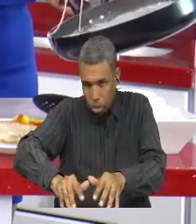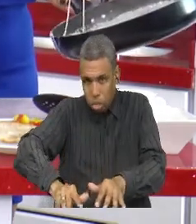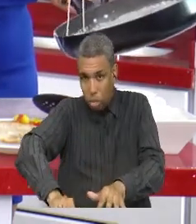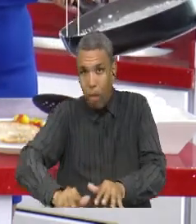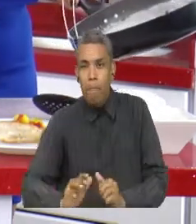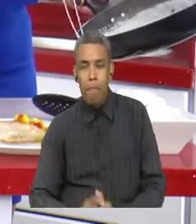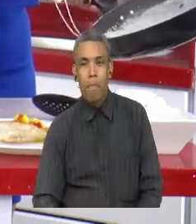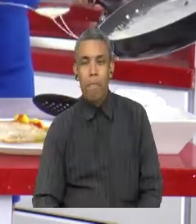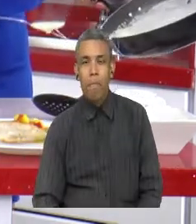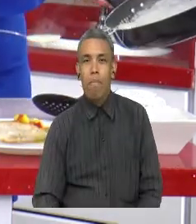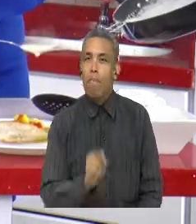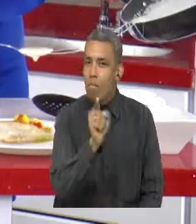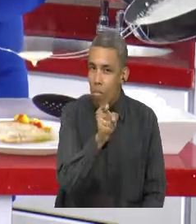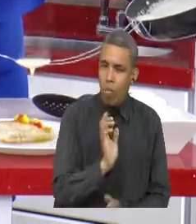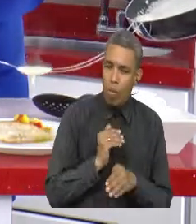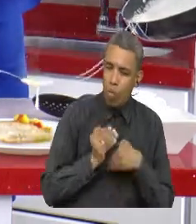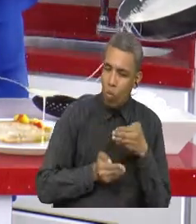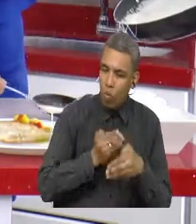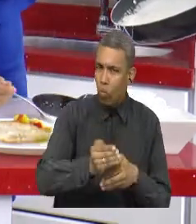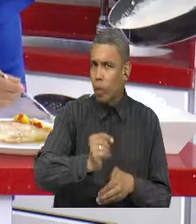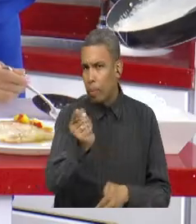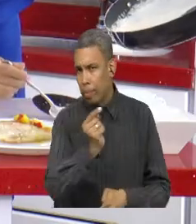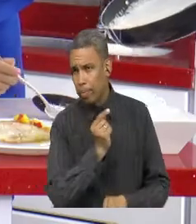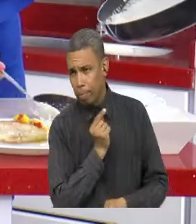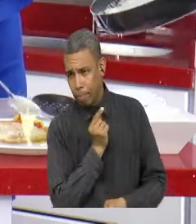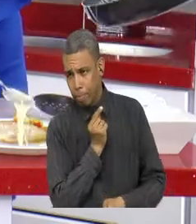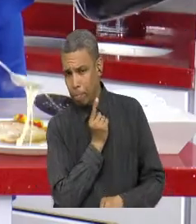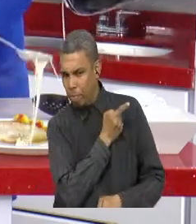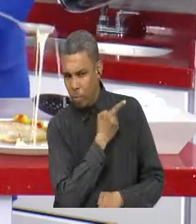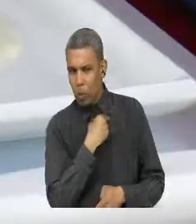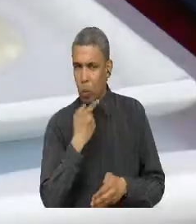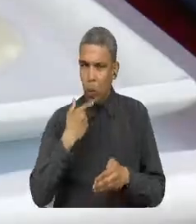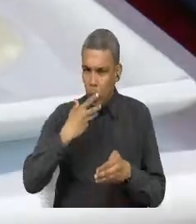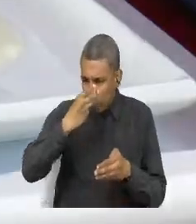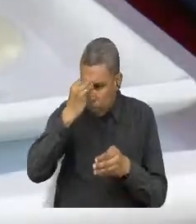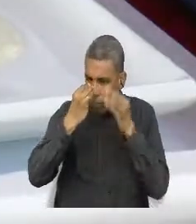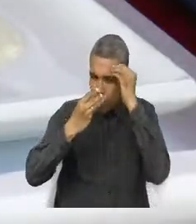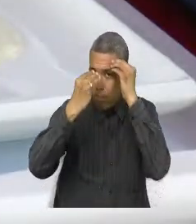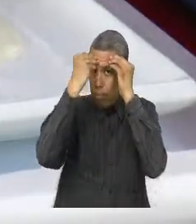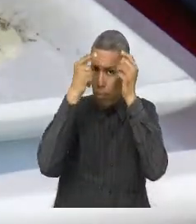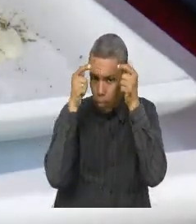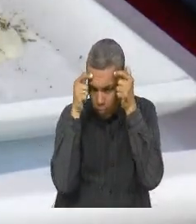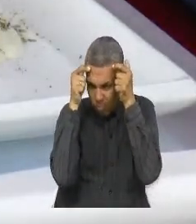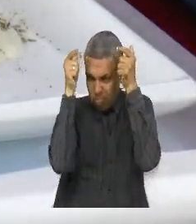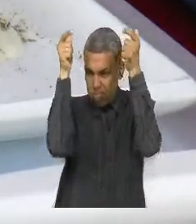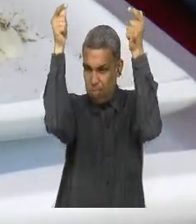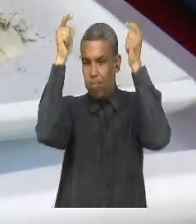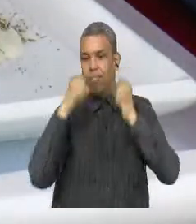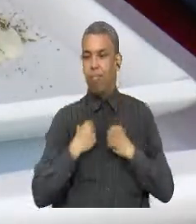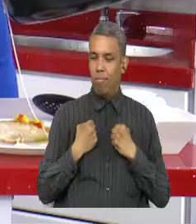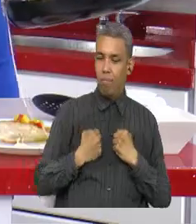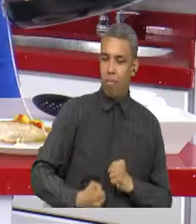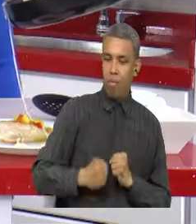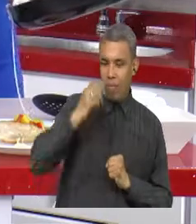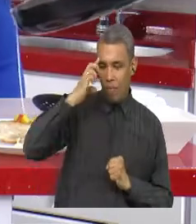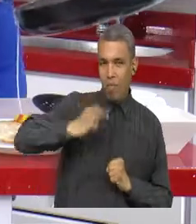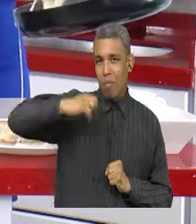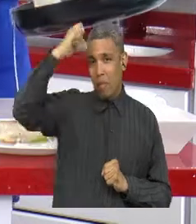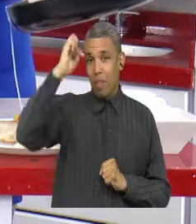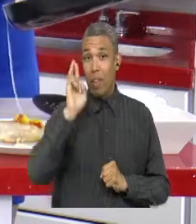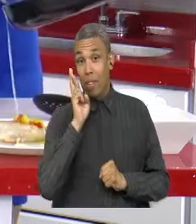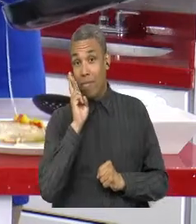medida de los días y del tiempo va a terminar siendo competencia para nosotros. Bueno, ya saben ustedes, queridos